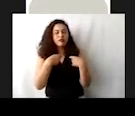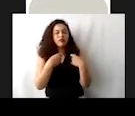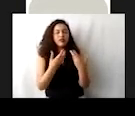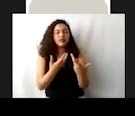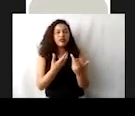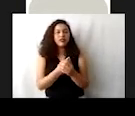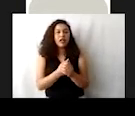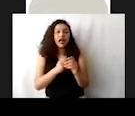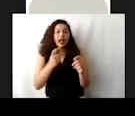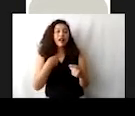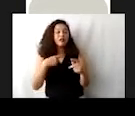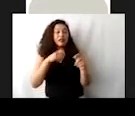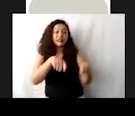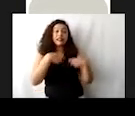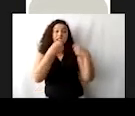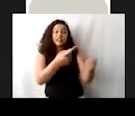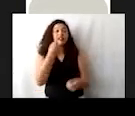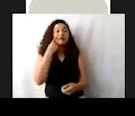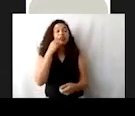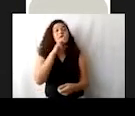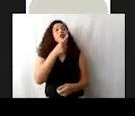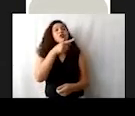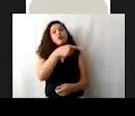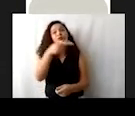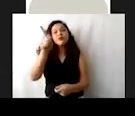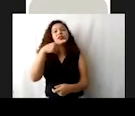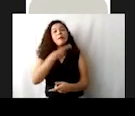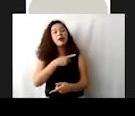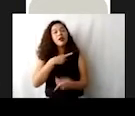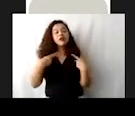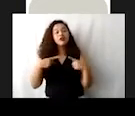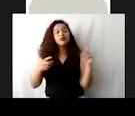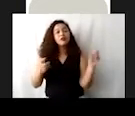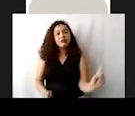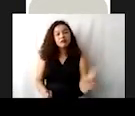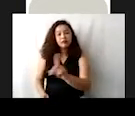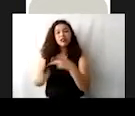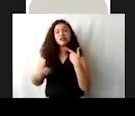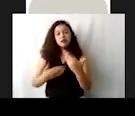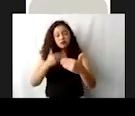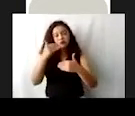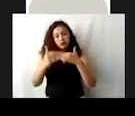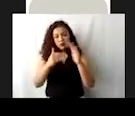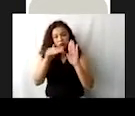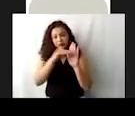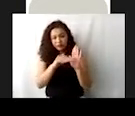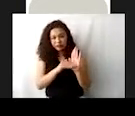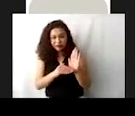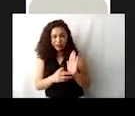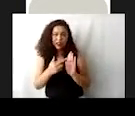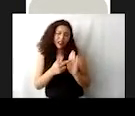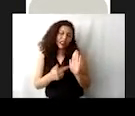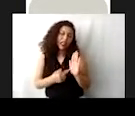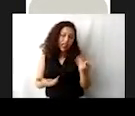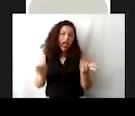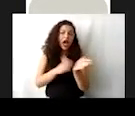a su cliente o al contribuyente para que él acudiera con el protocolo, con la escritura, con